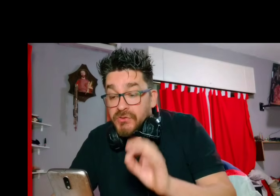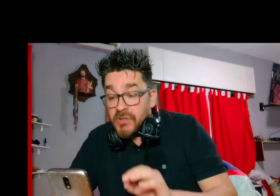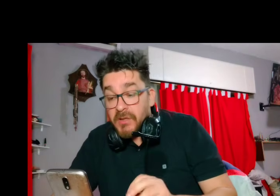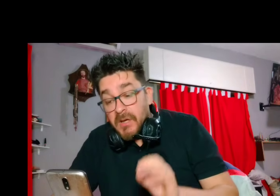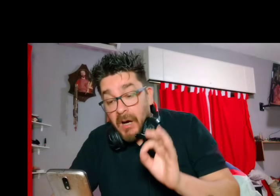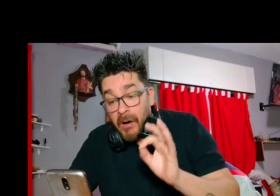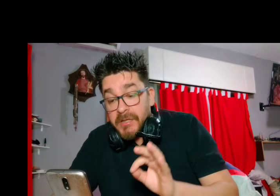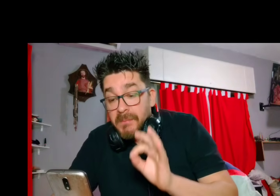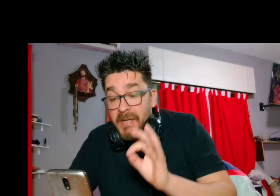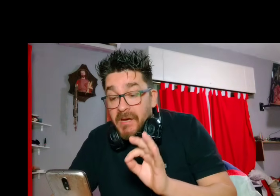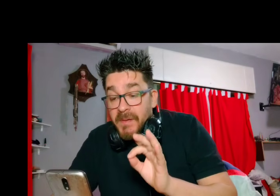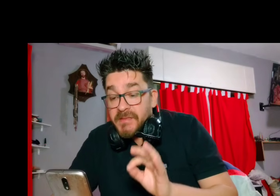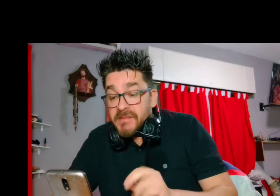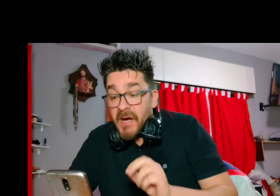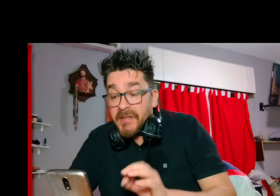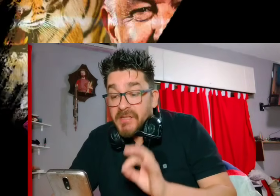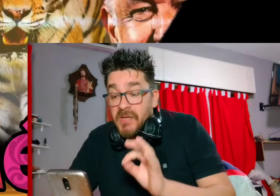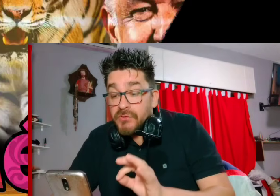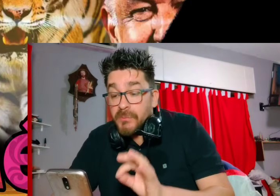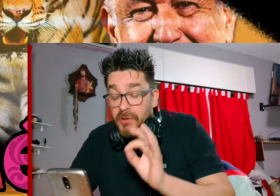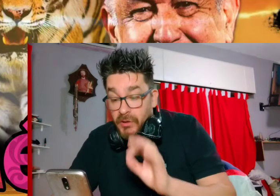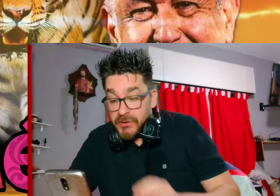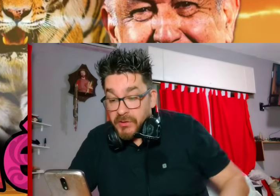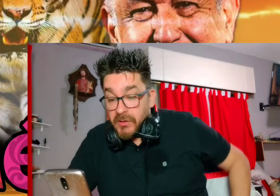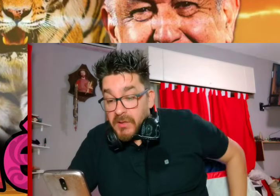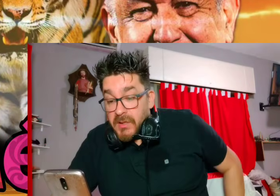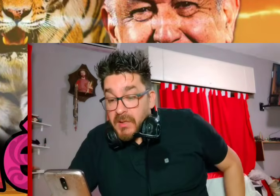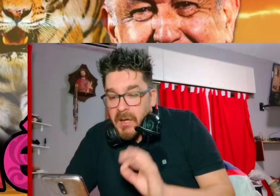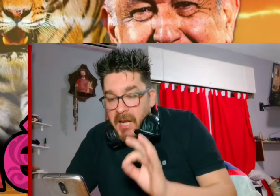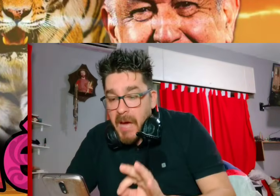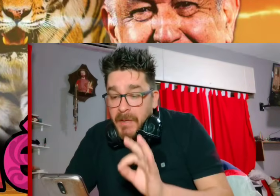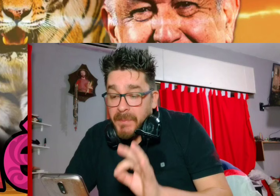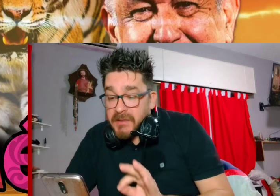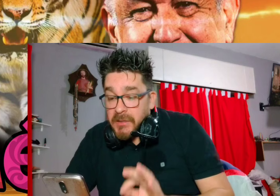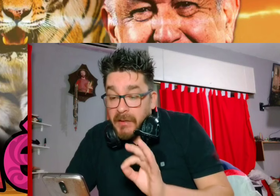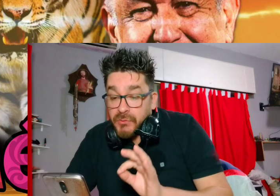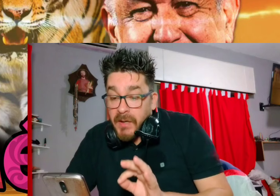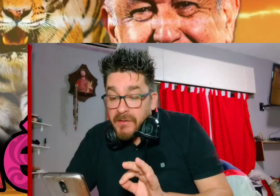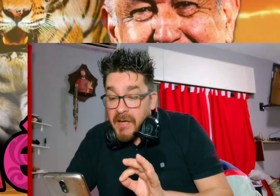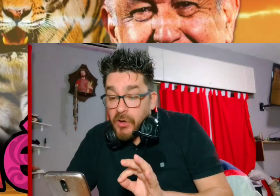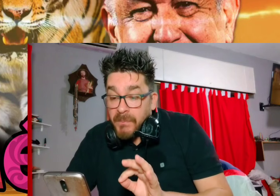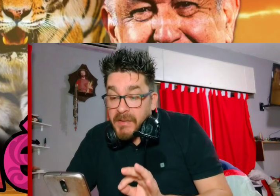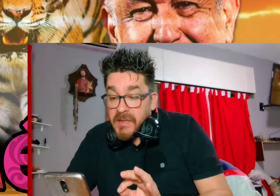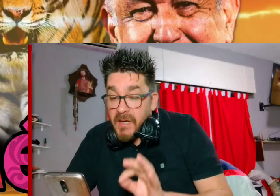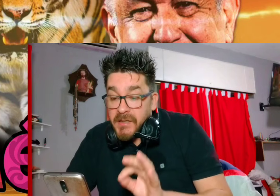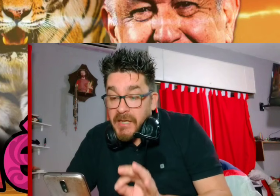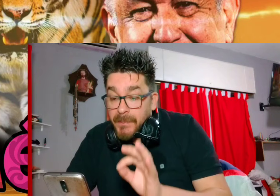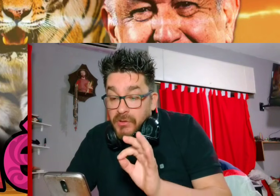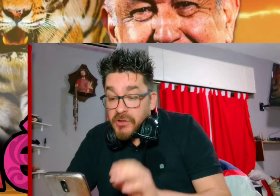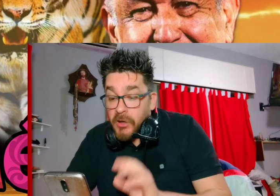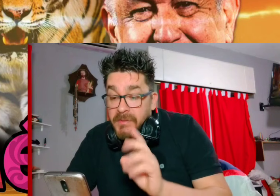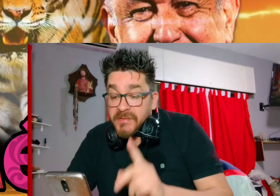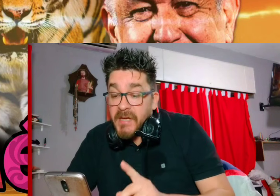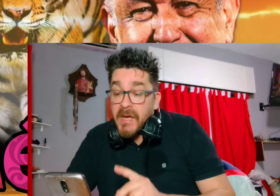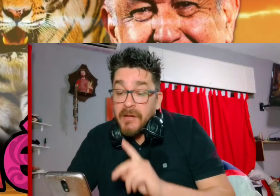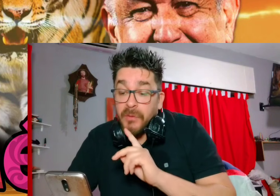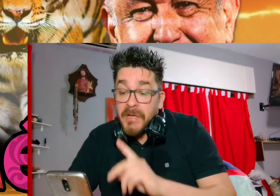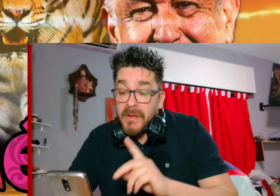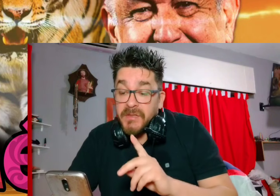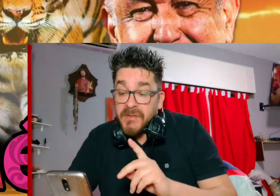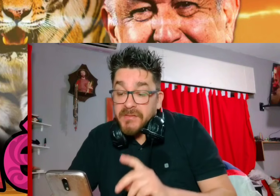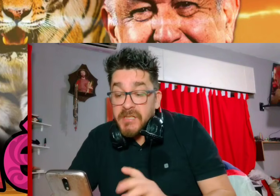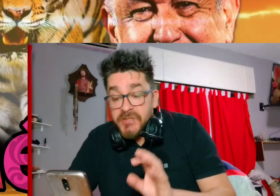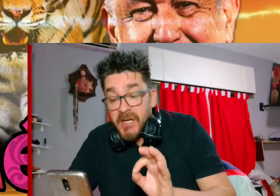iniciar la producción, aunque varias veces ha retrasado su pronóstico. La perspectiva actual de la compañía es que la producción comenzara